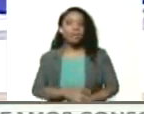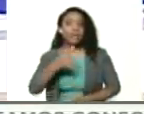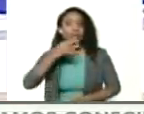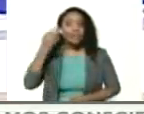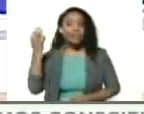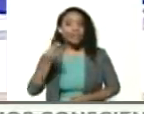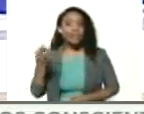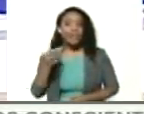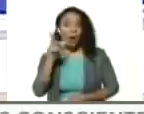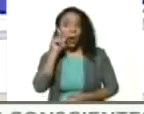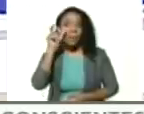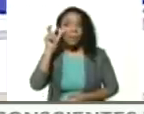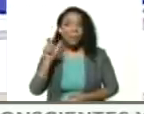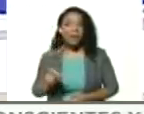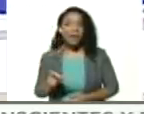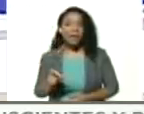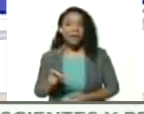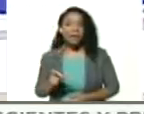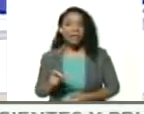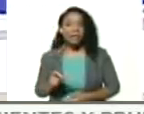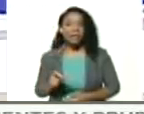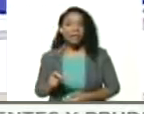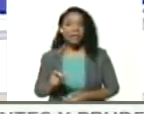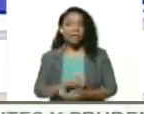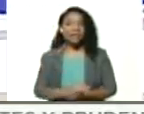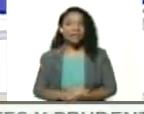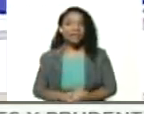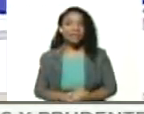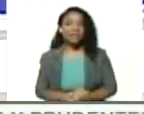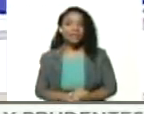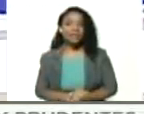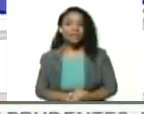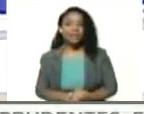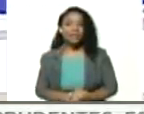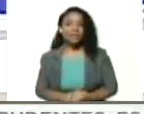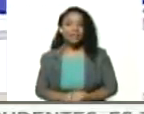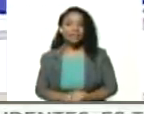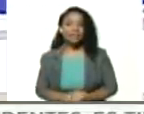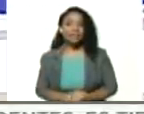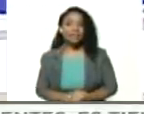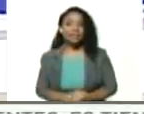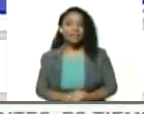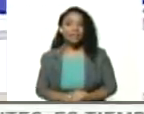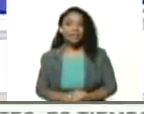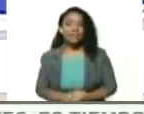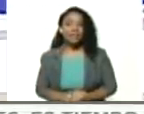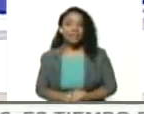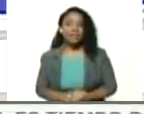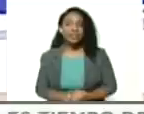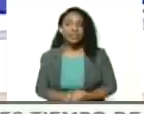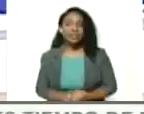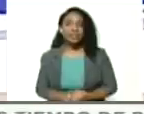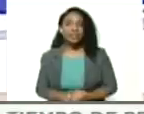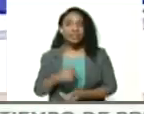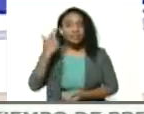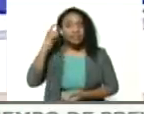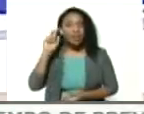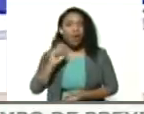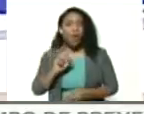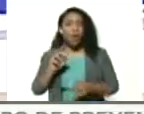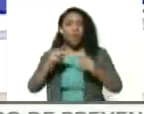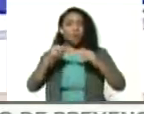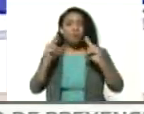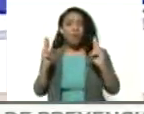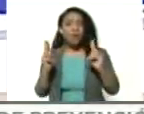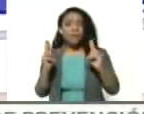Verdaderamente Ángel Palacio hizo un documental. No recuerdo. Puente Yaguno, claves de una masacre. Puente